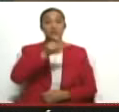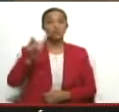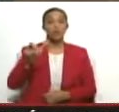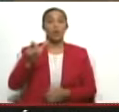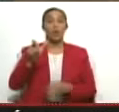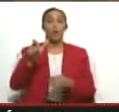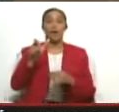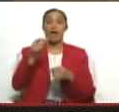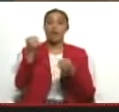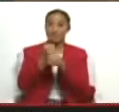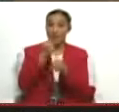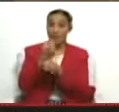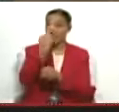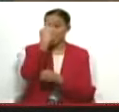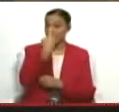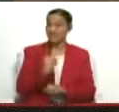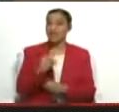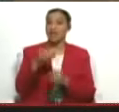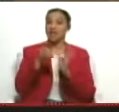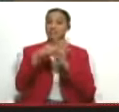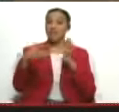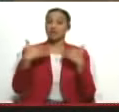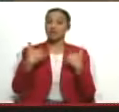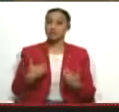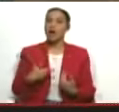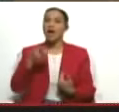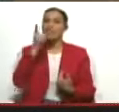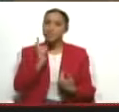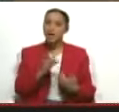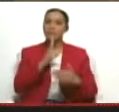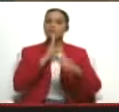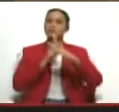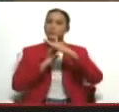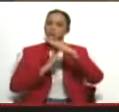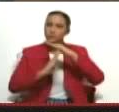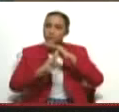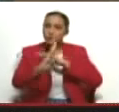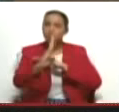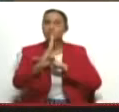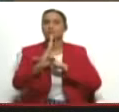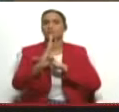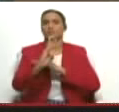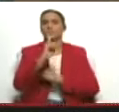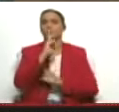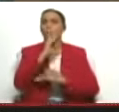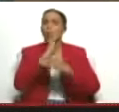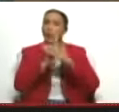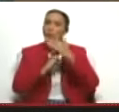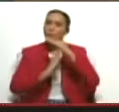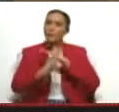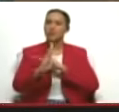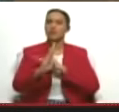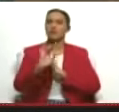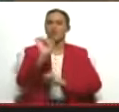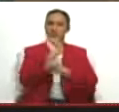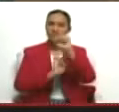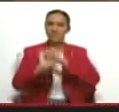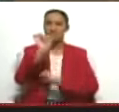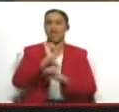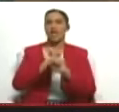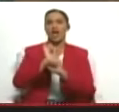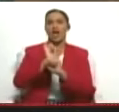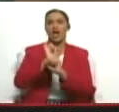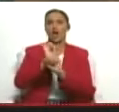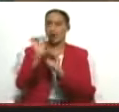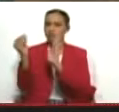pacíficas lo Establece en la declaración que existe en la ONU sobre Defensores de los Derechos Humanos